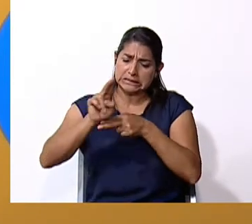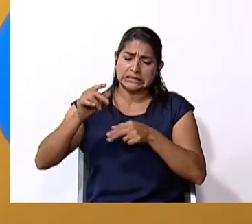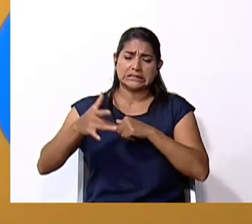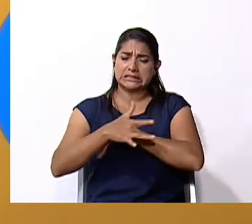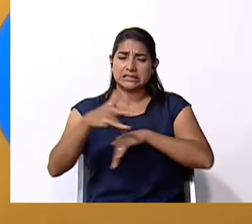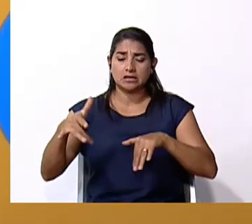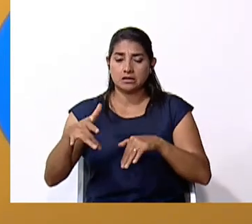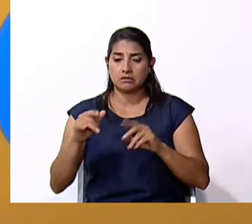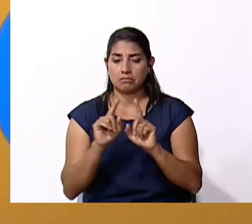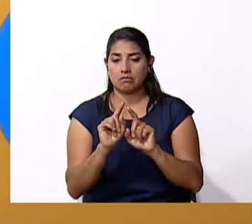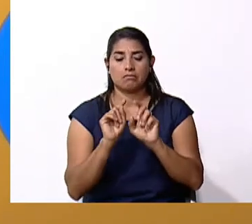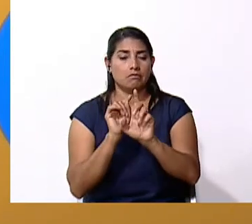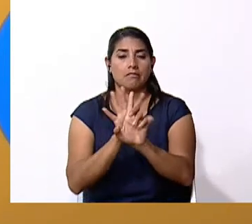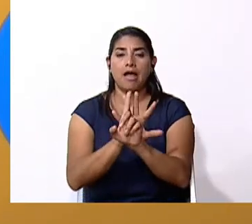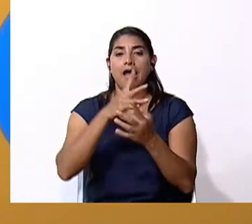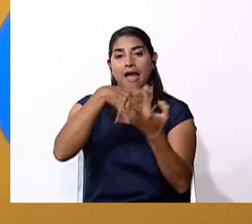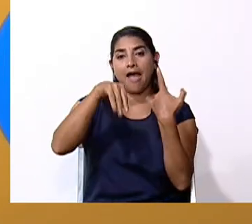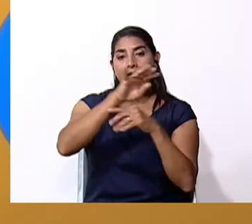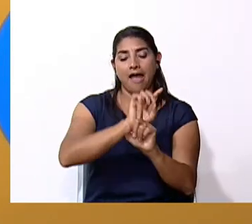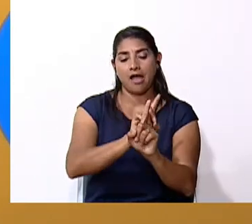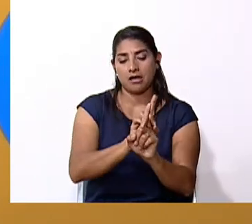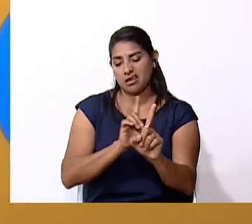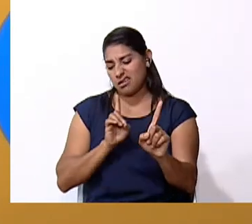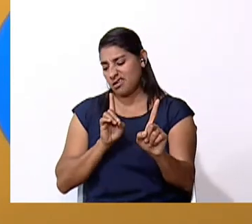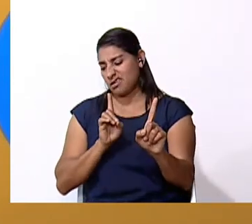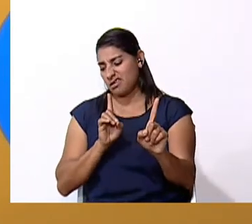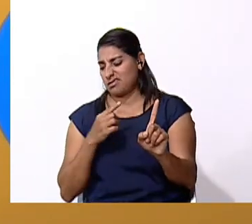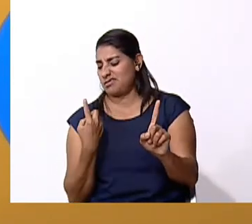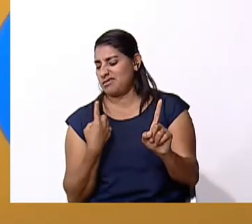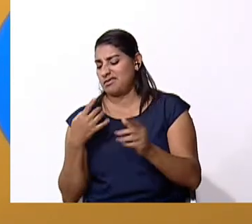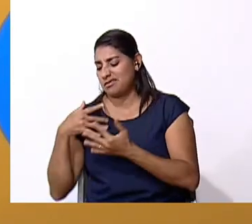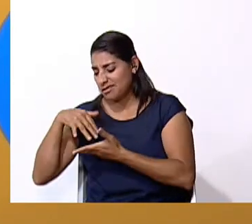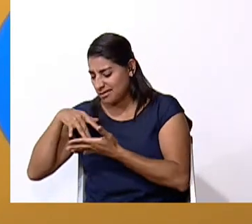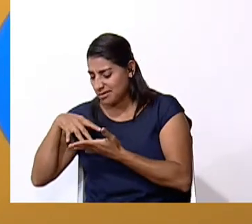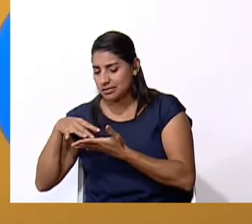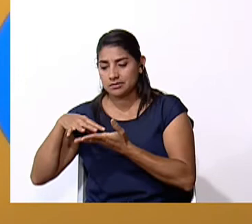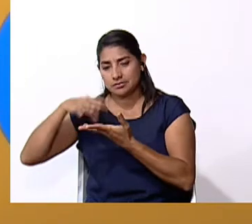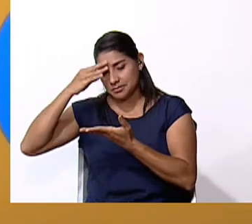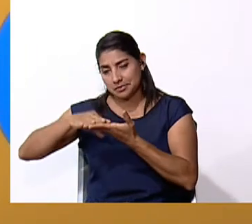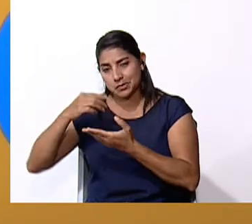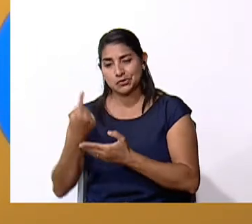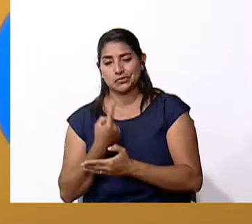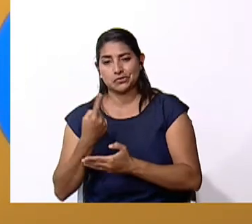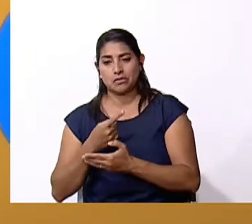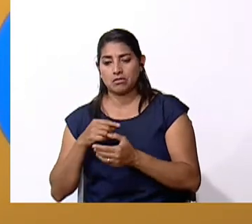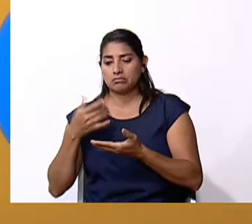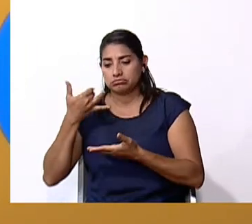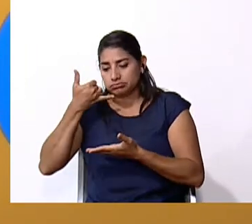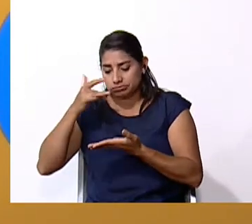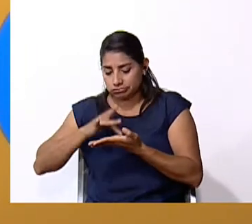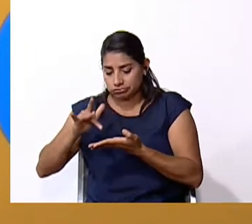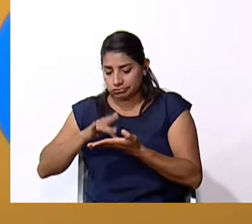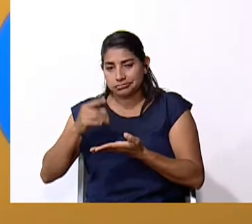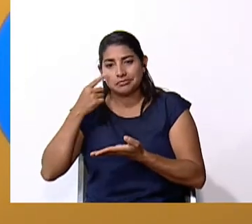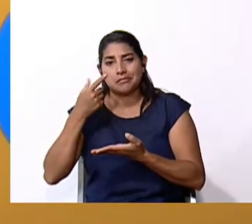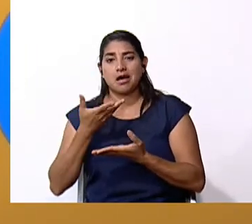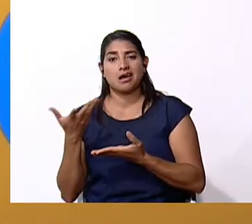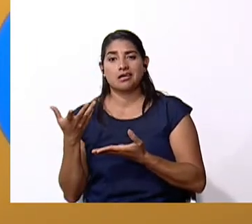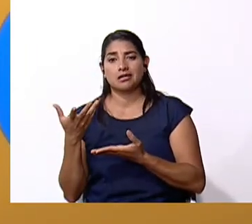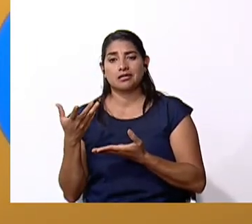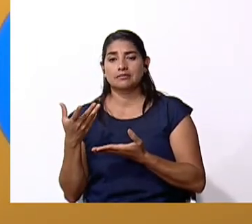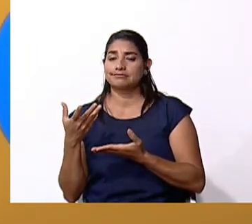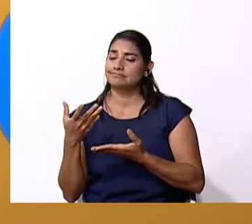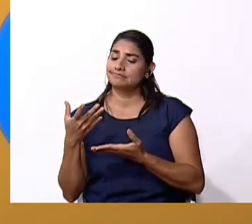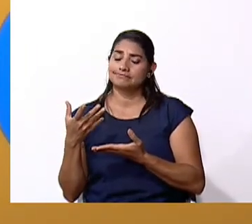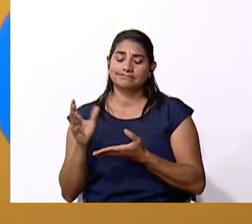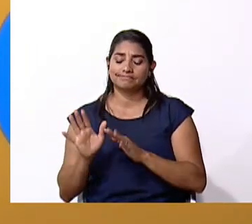tecnología, ya pierde completamente la finalidad este dispositivo que estamos utilizando.